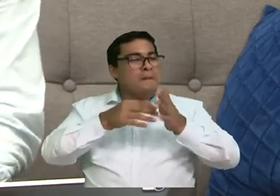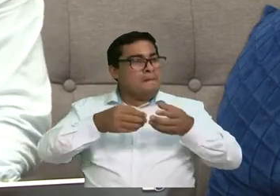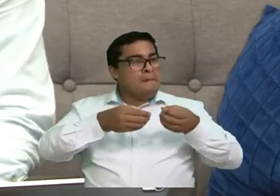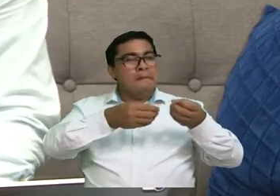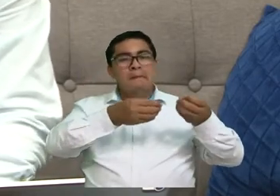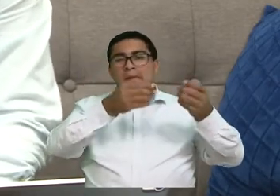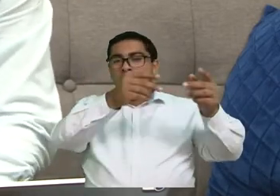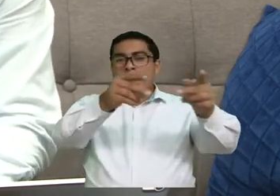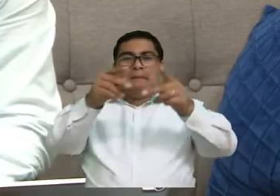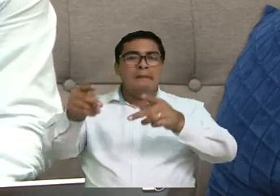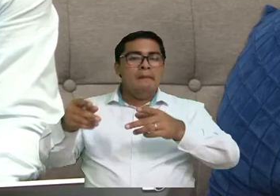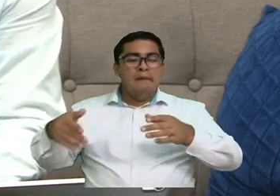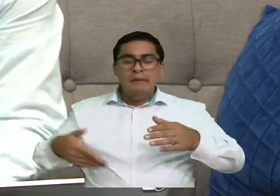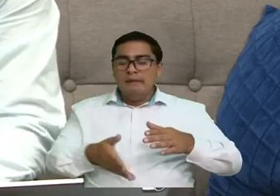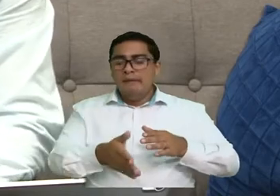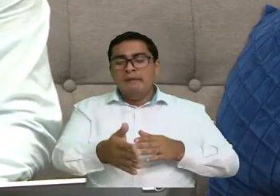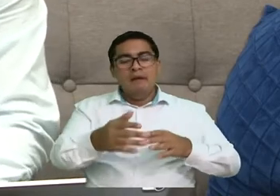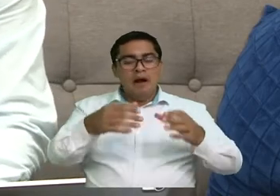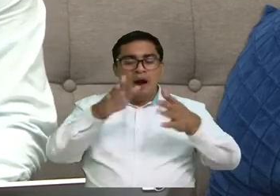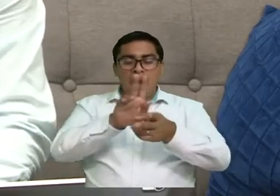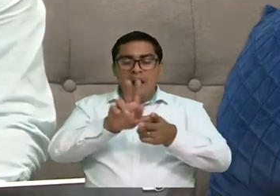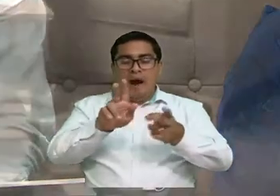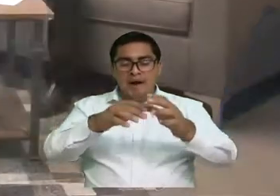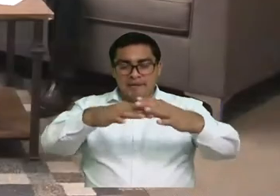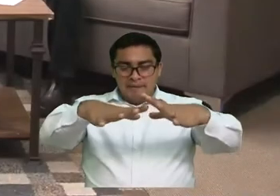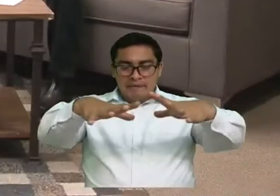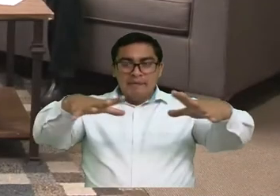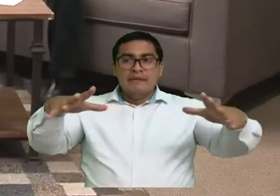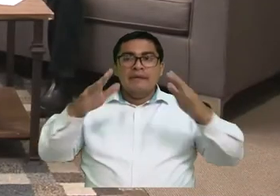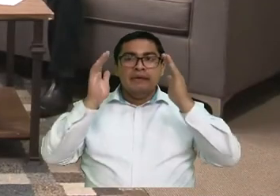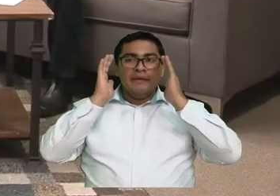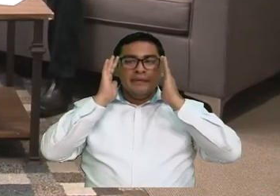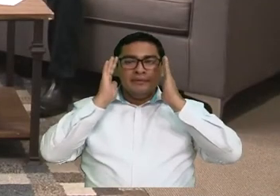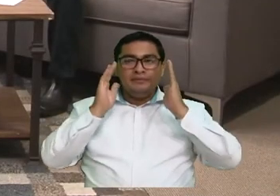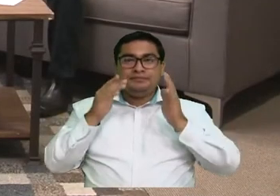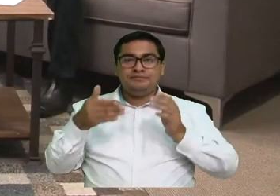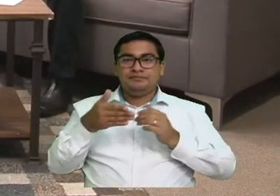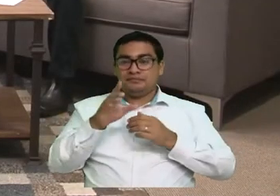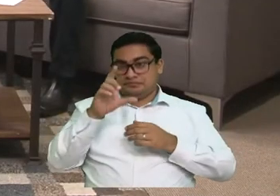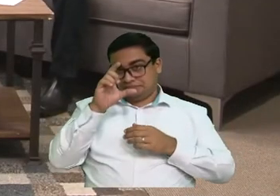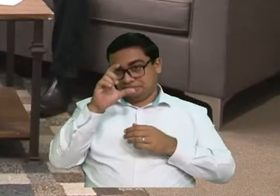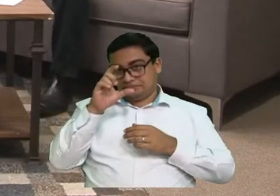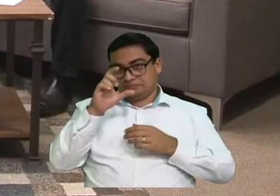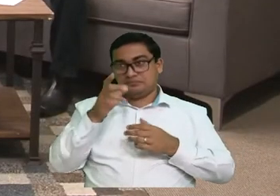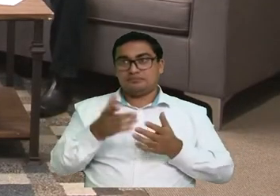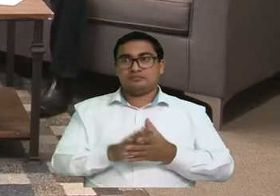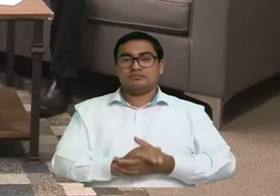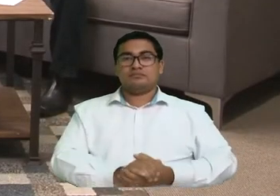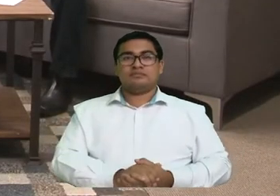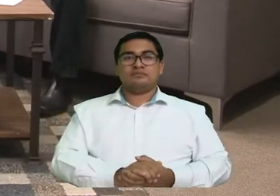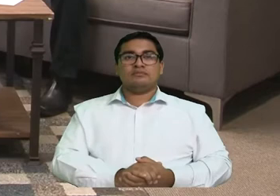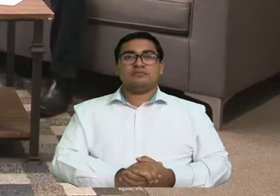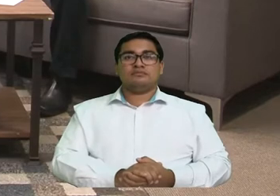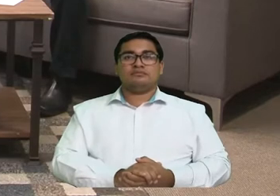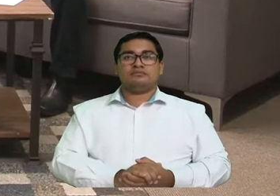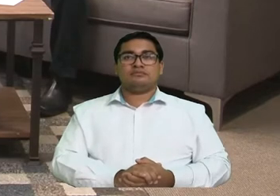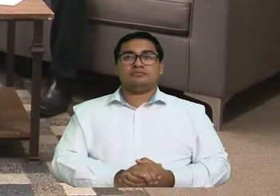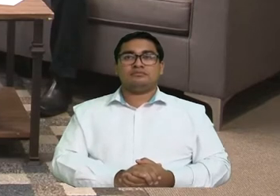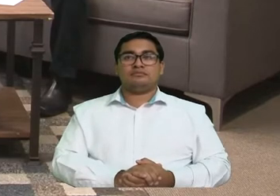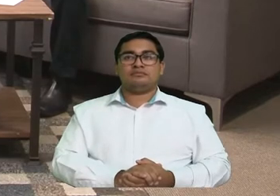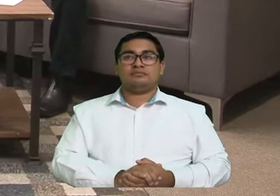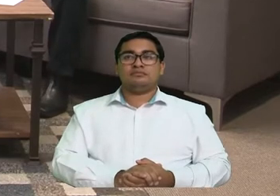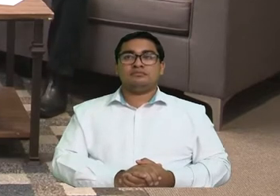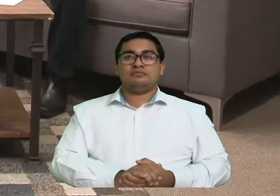¿ya? O alevines para... pescaditos, digamos. Los pescaditos. Los pequeños peces. Los peces, ¿verdad? Están llegando a la etapa